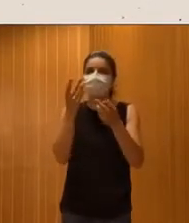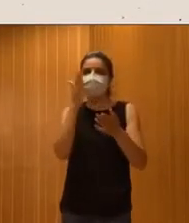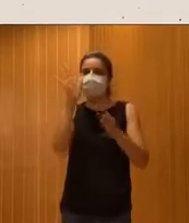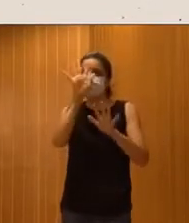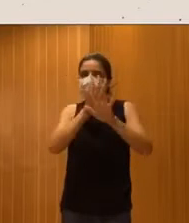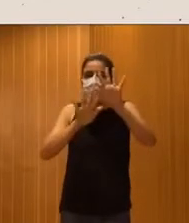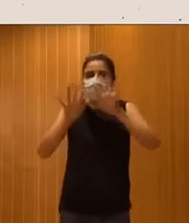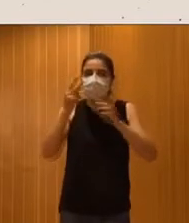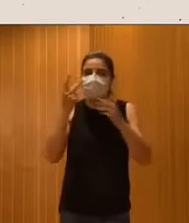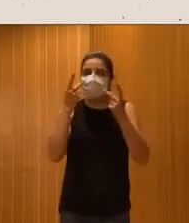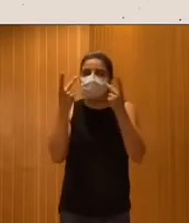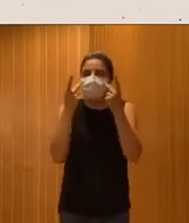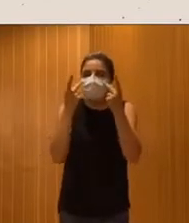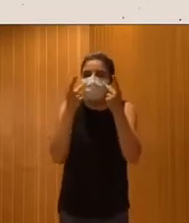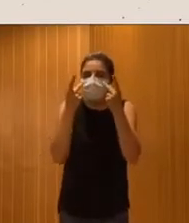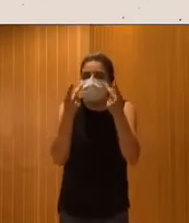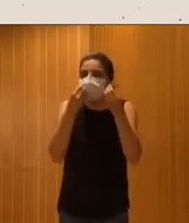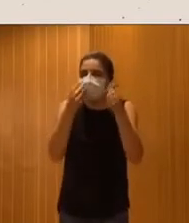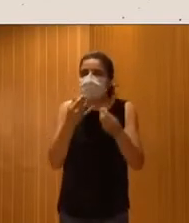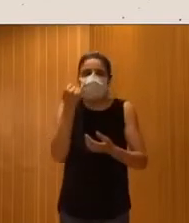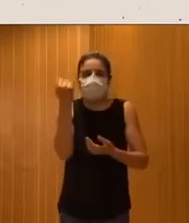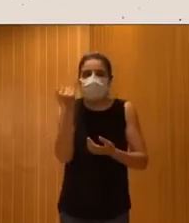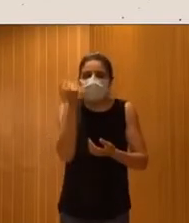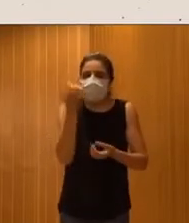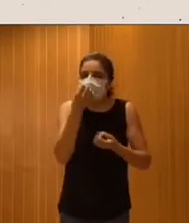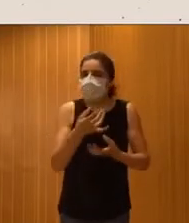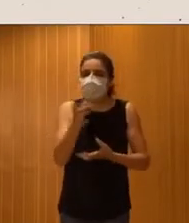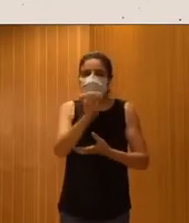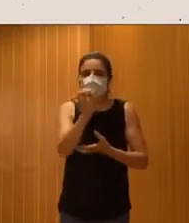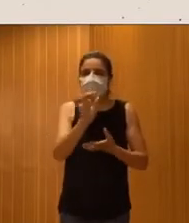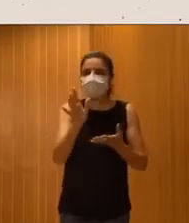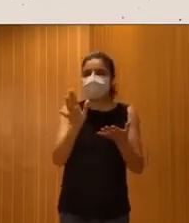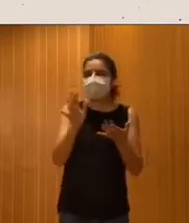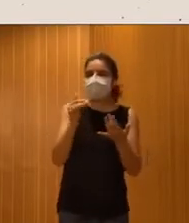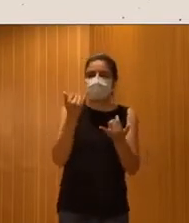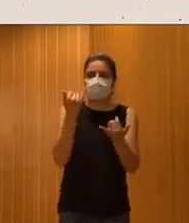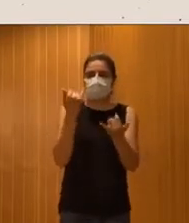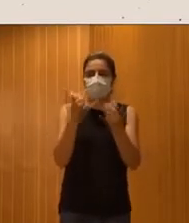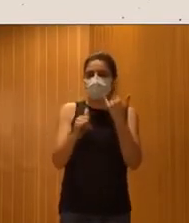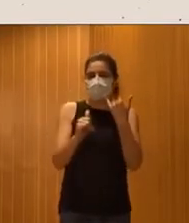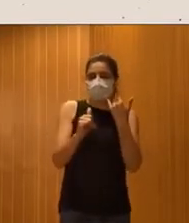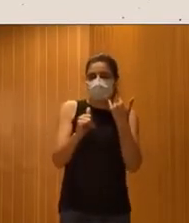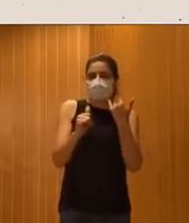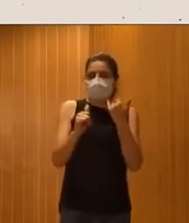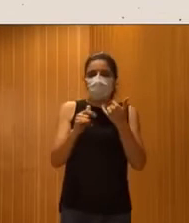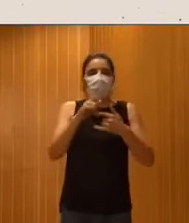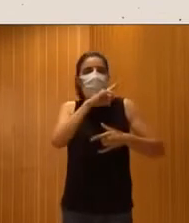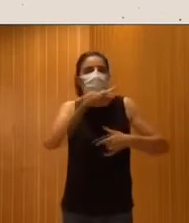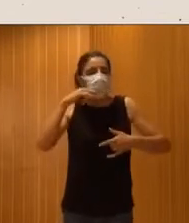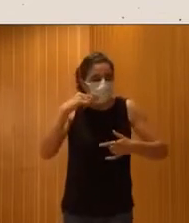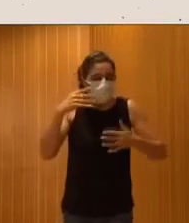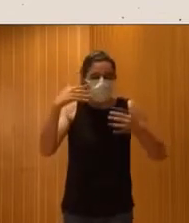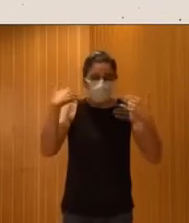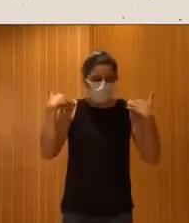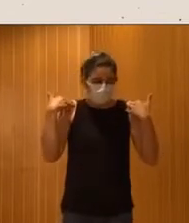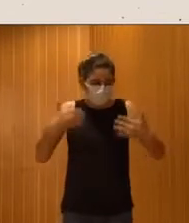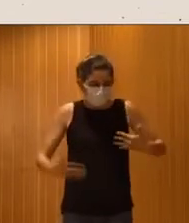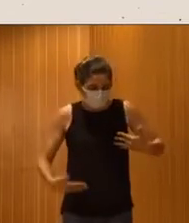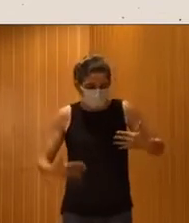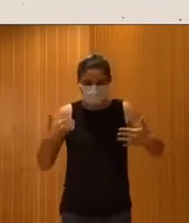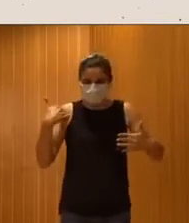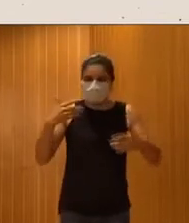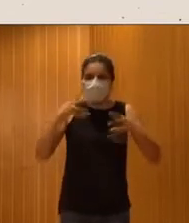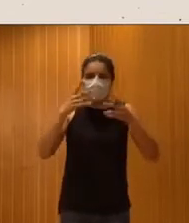borrosa, rigidez muscular, sobre todo si tienes demencia por cuerpos de Lewy, Parkinson, etcétera, dolor en miembros inferiores y superiores,